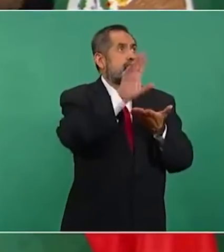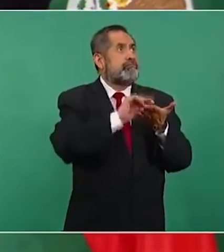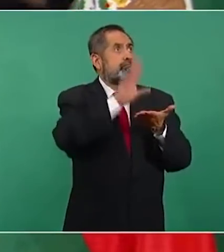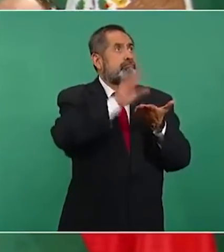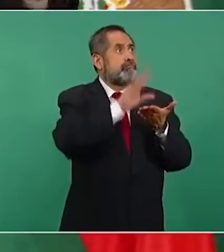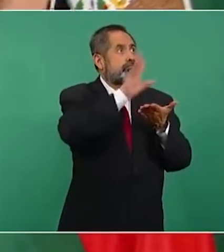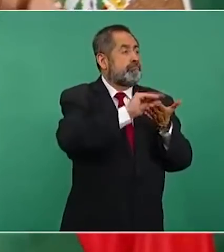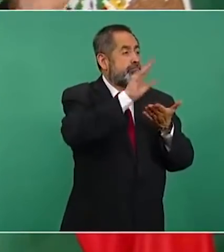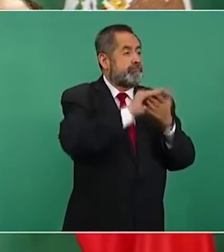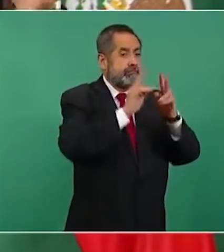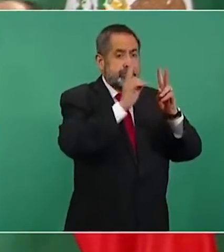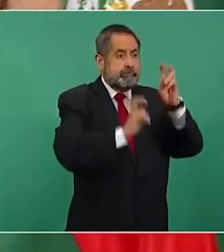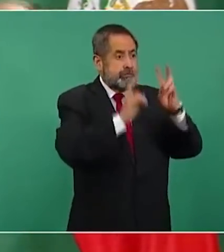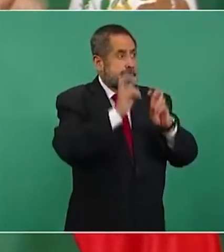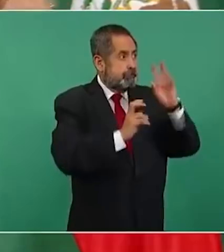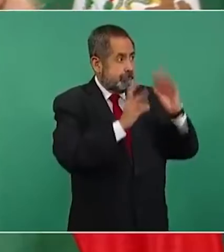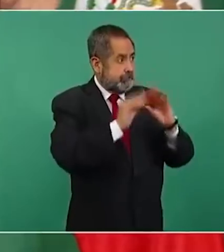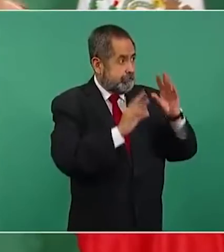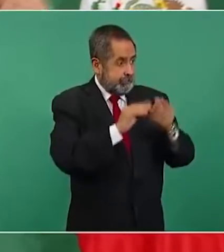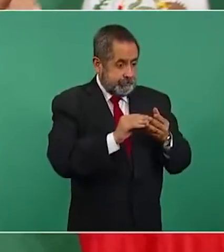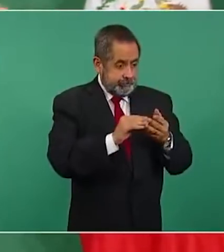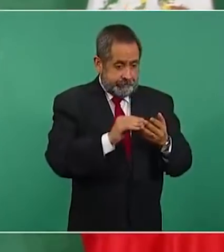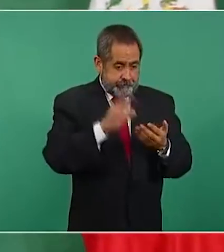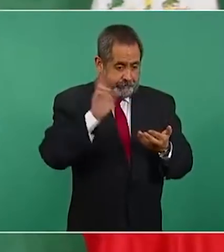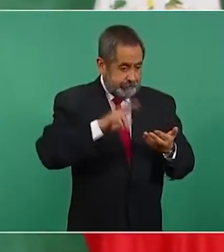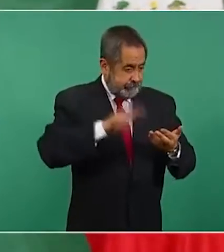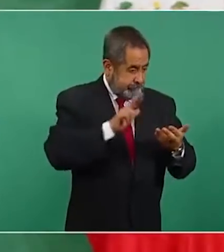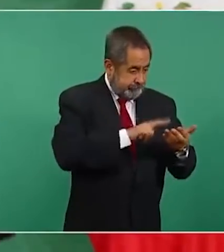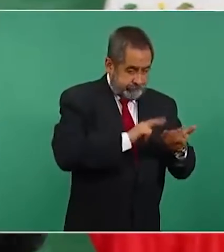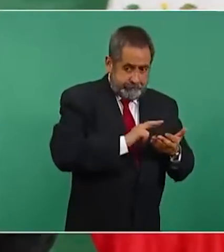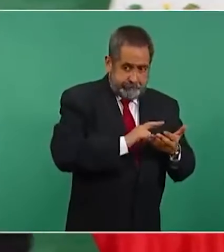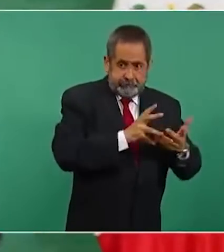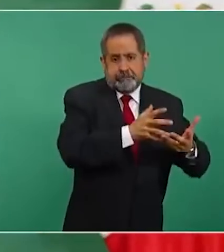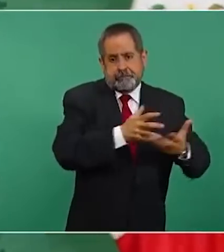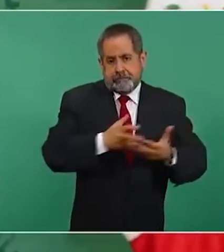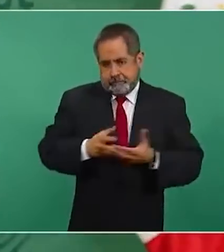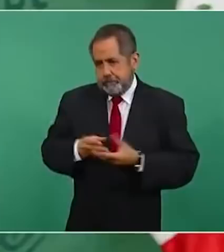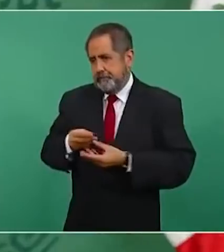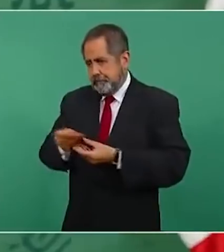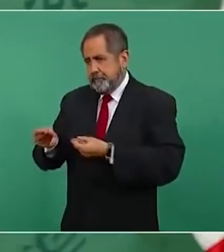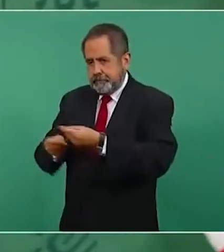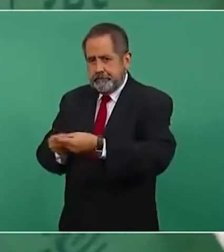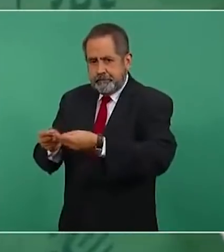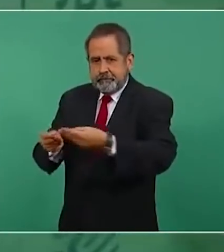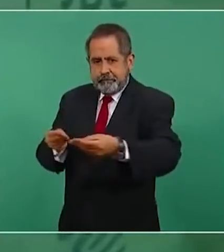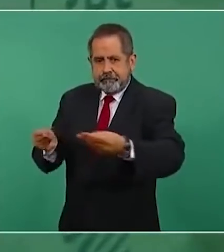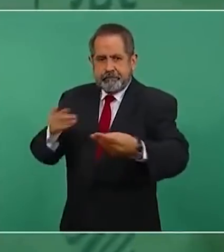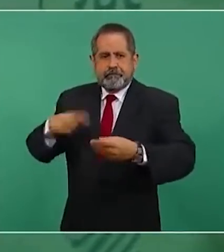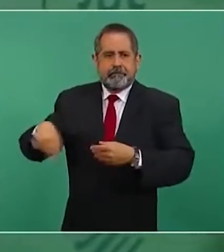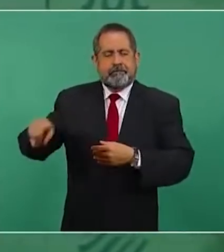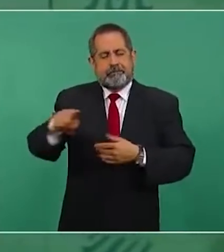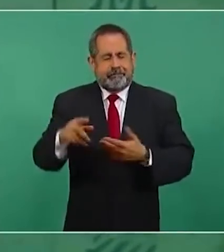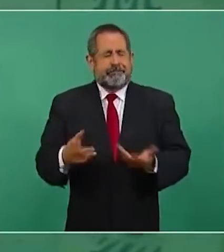adicae todos los mensajes y regresa